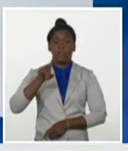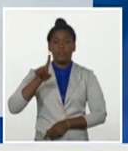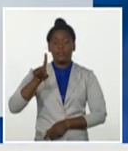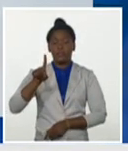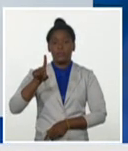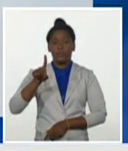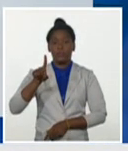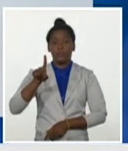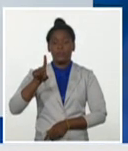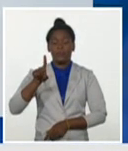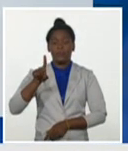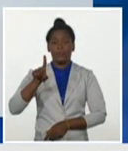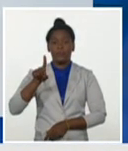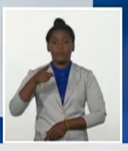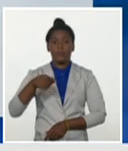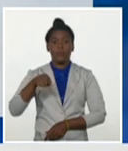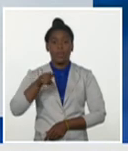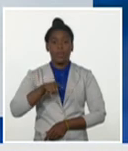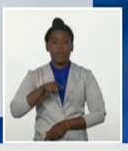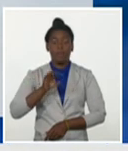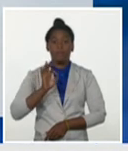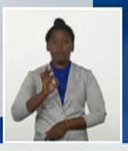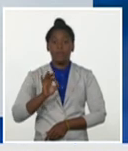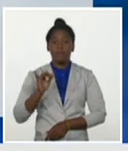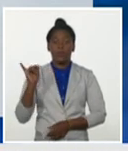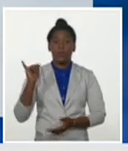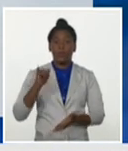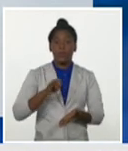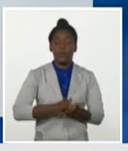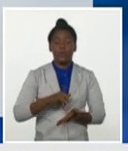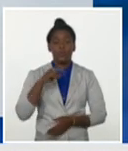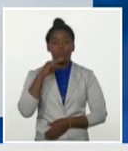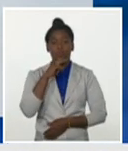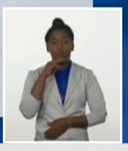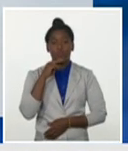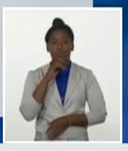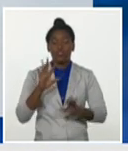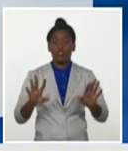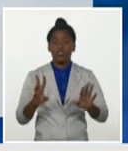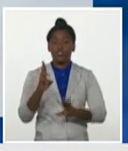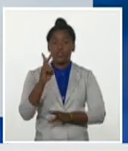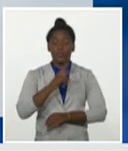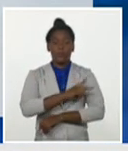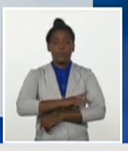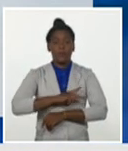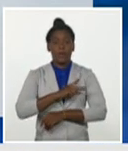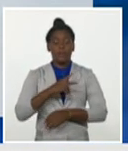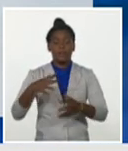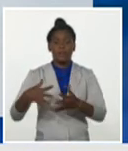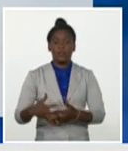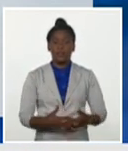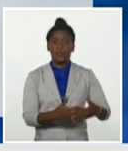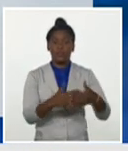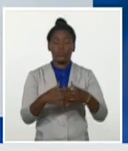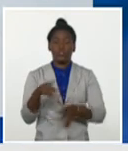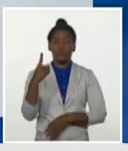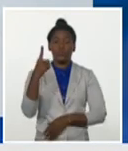ayer procedentes de Rusia, 12 de los Estados Unidos y 1 de